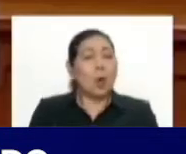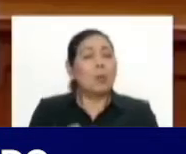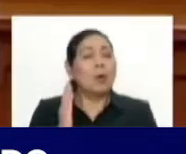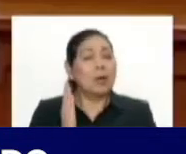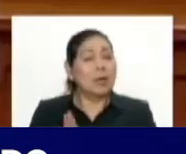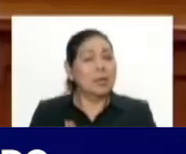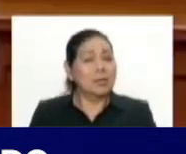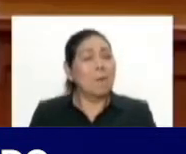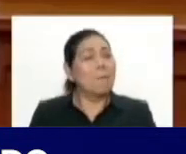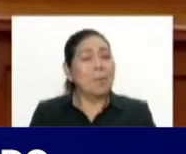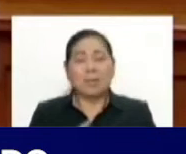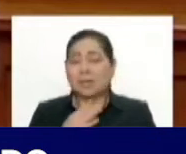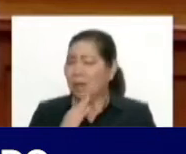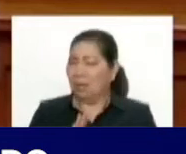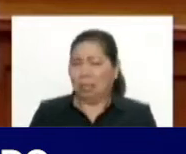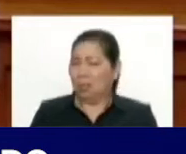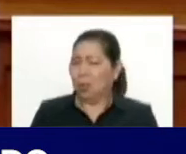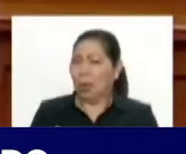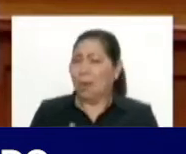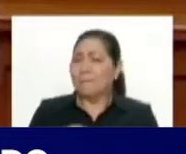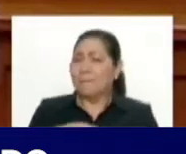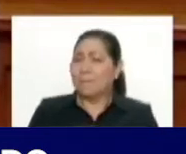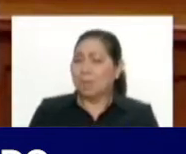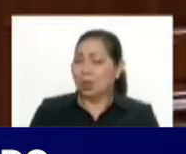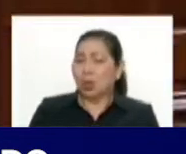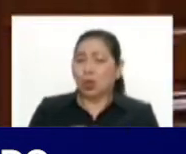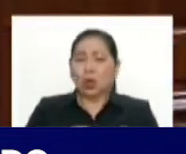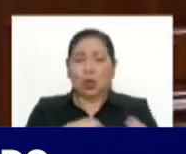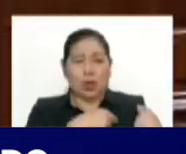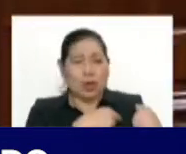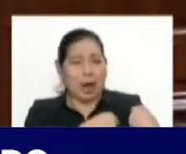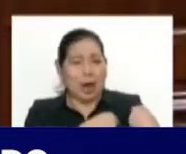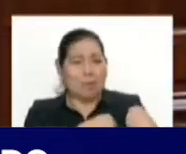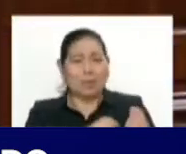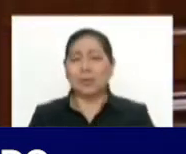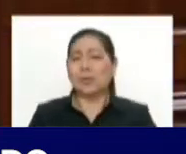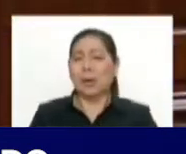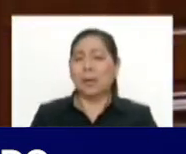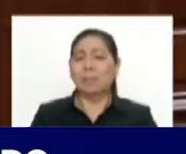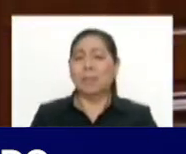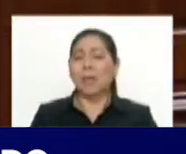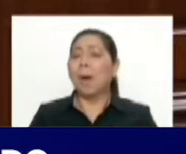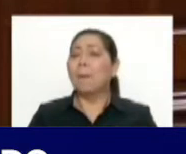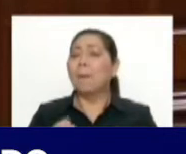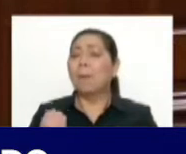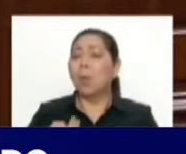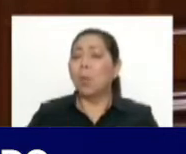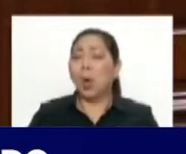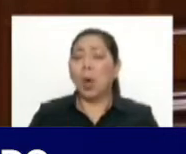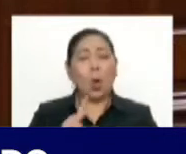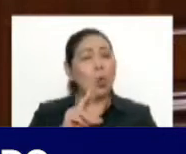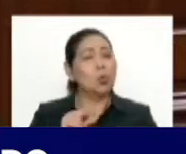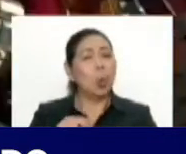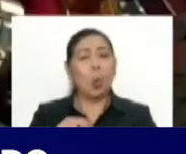intentar censurar por hechos ajenos a su cargo actual. Asimismo, solicitó al Poder Judicial que declare nula y sin efecto